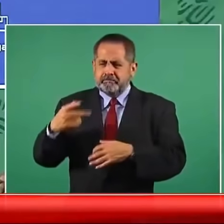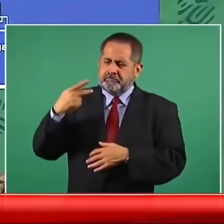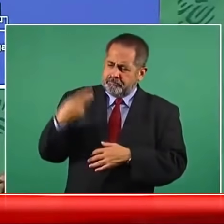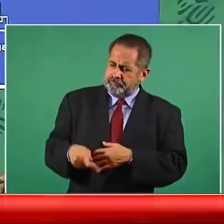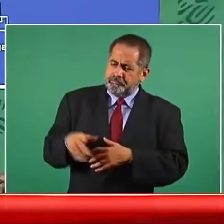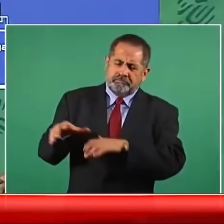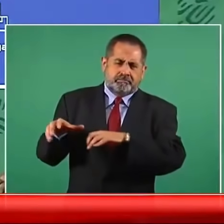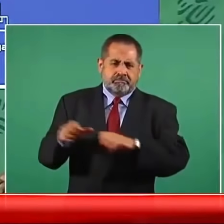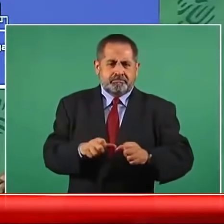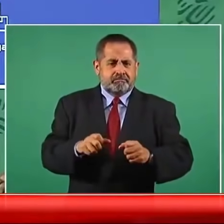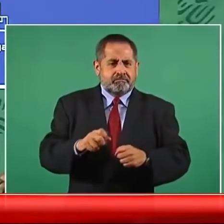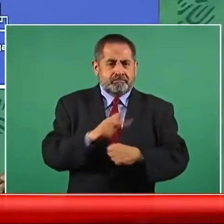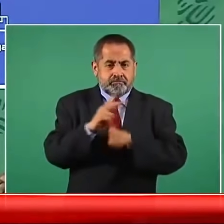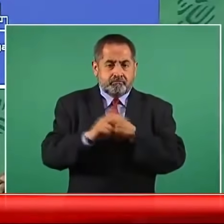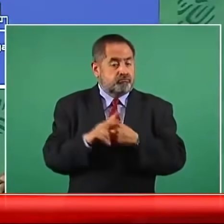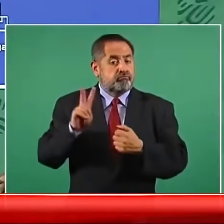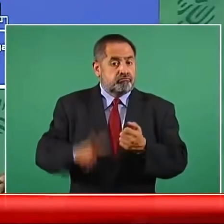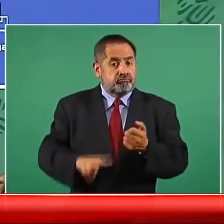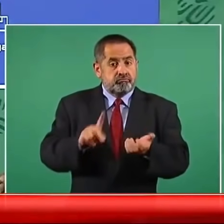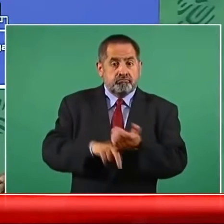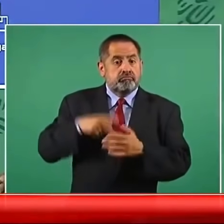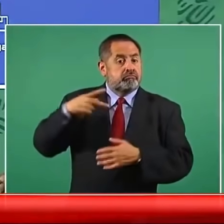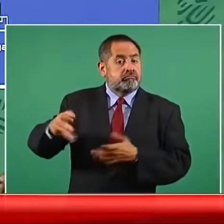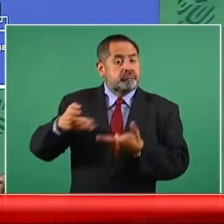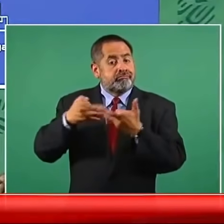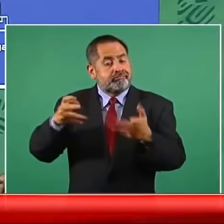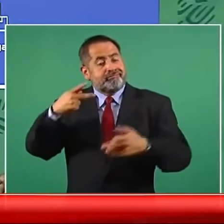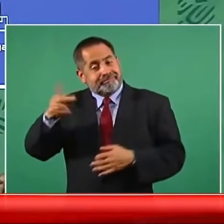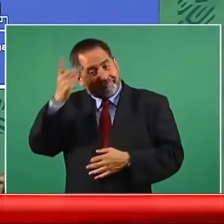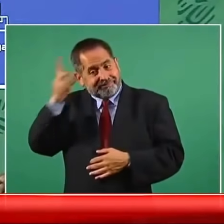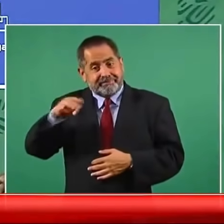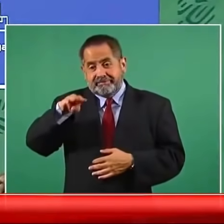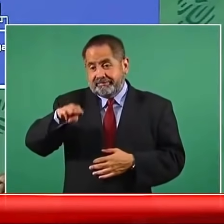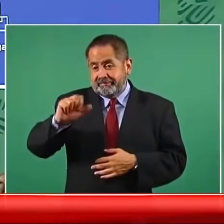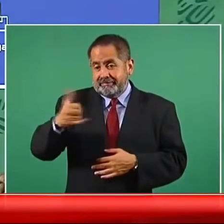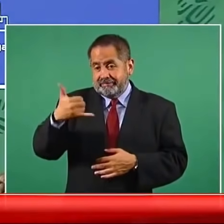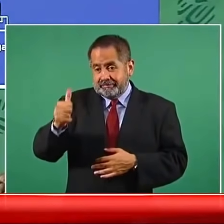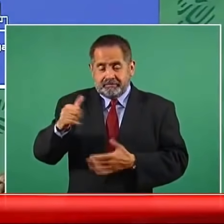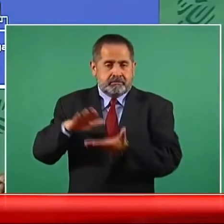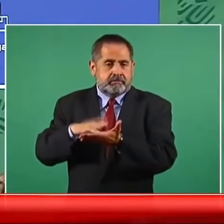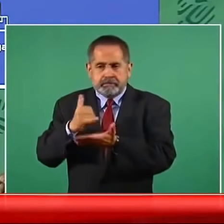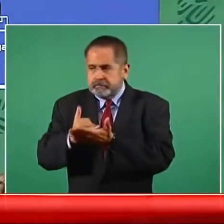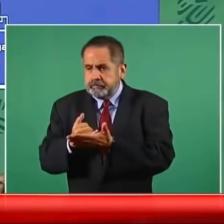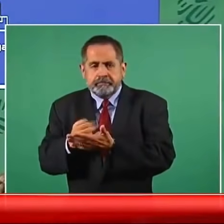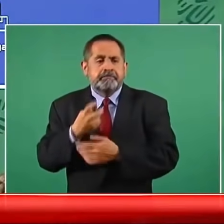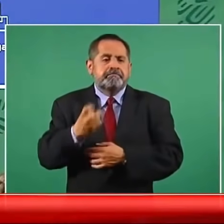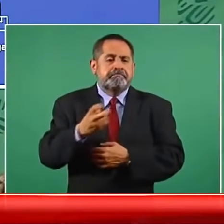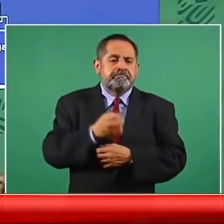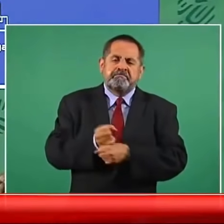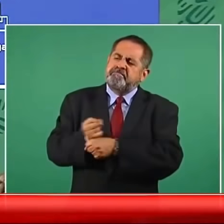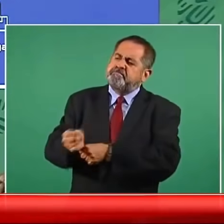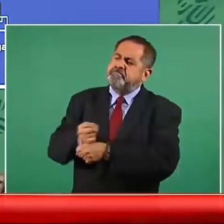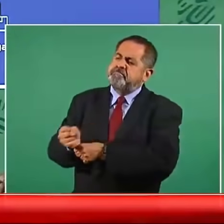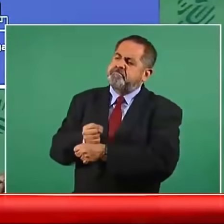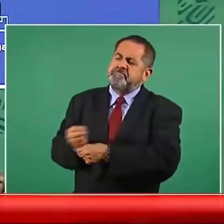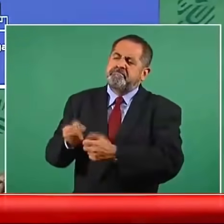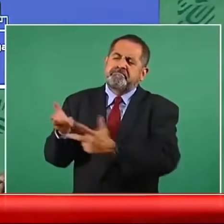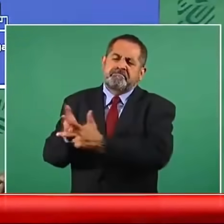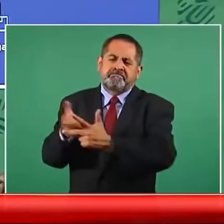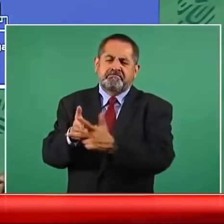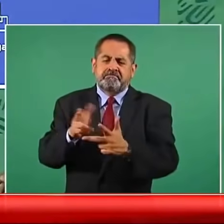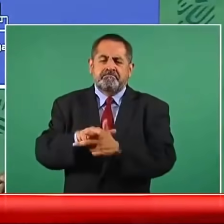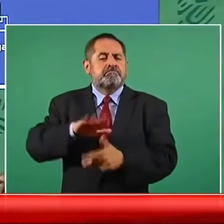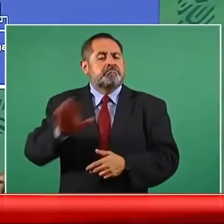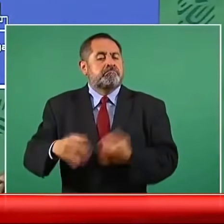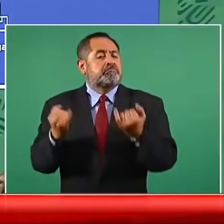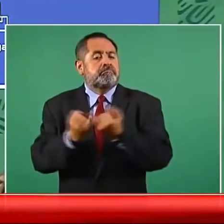nacionales y eran tierras de los mayas. Y por eso el exterminio, lo que sucedió en Sonora con los